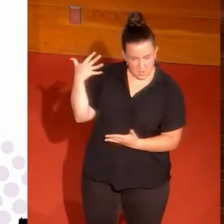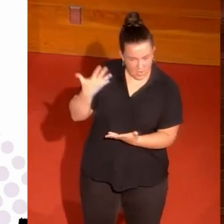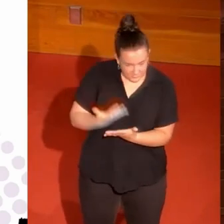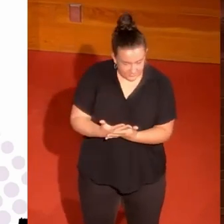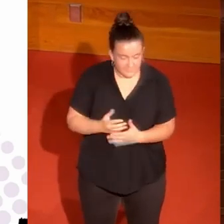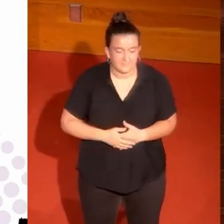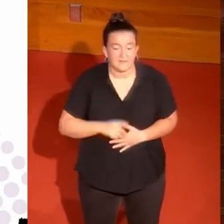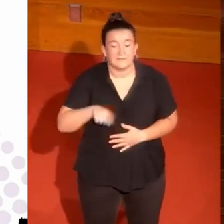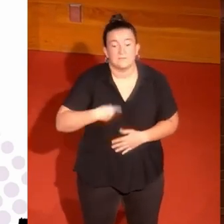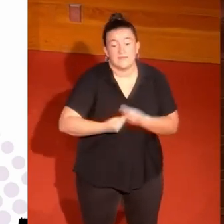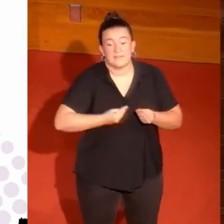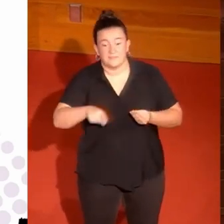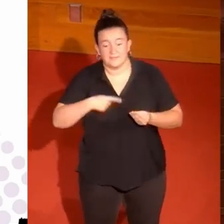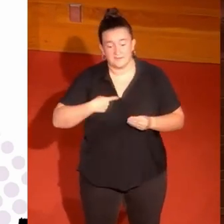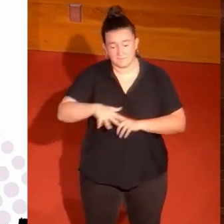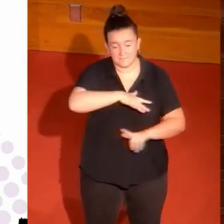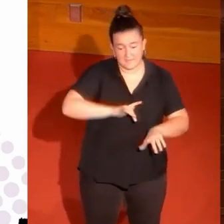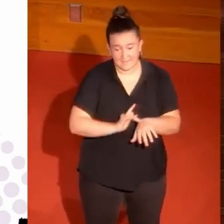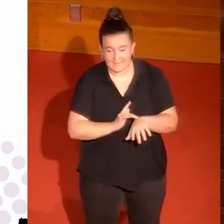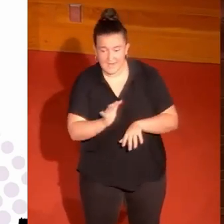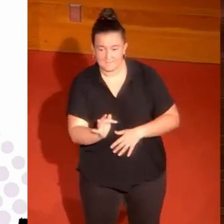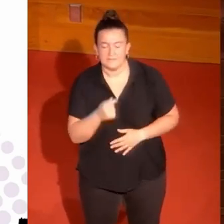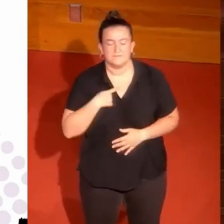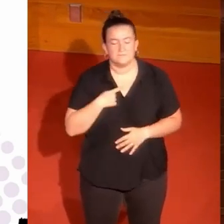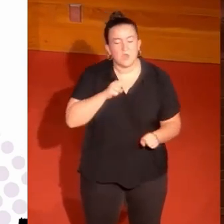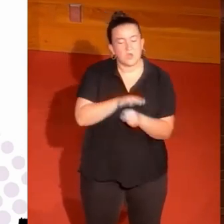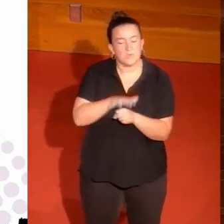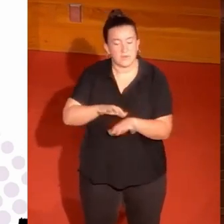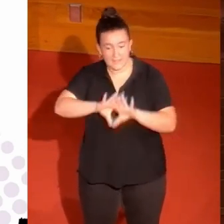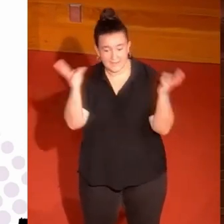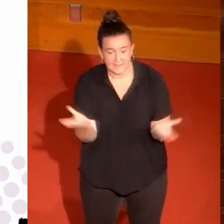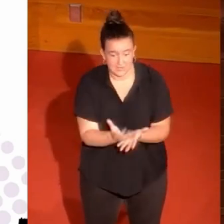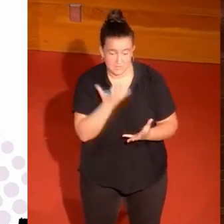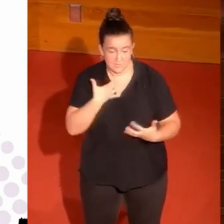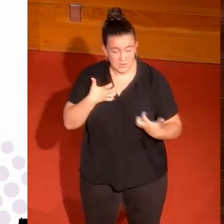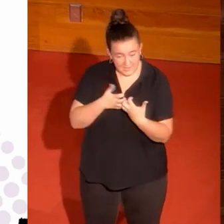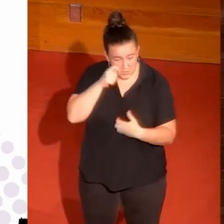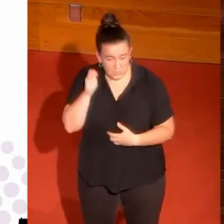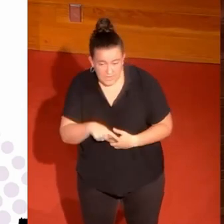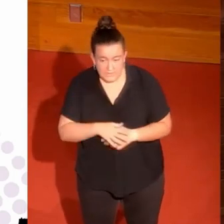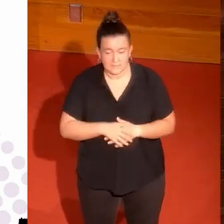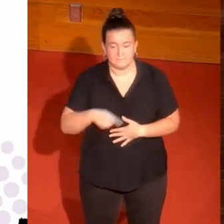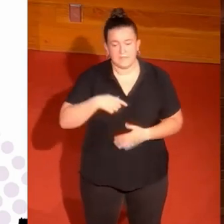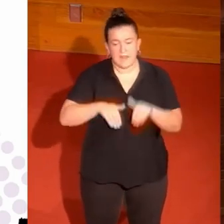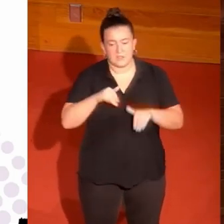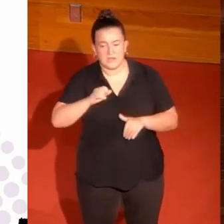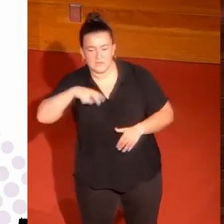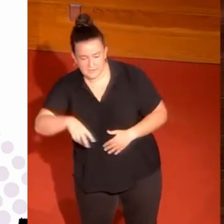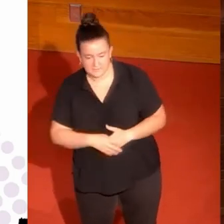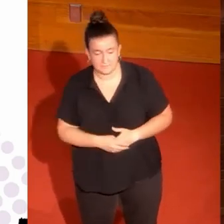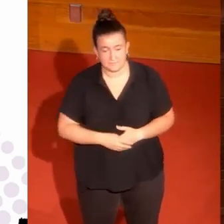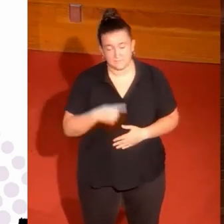redactora en su en su medio digital y realiza coberturas internacionales como la Guerra de Ucrania las elecciones en Irán la crisis